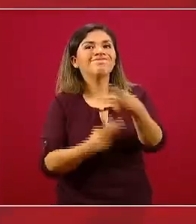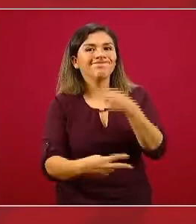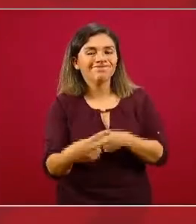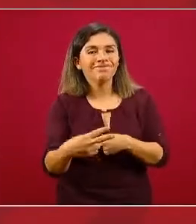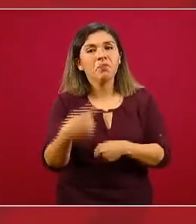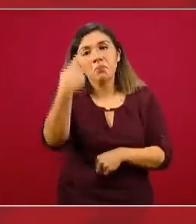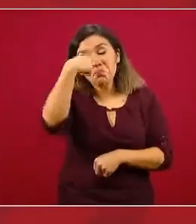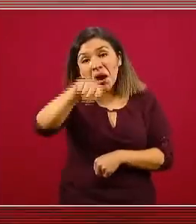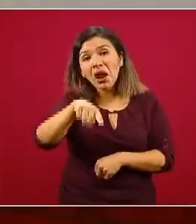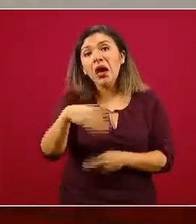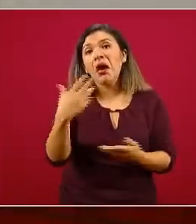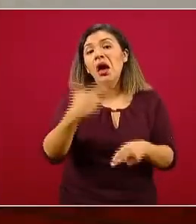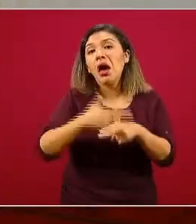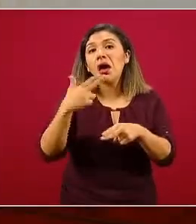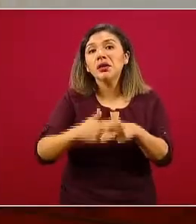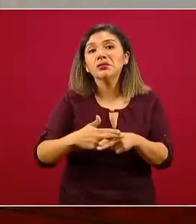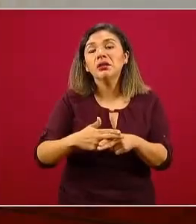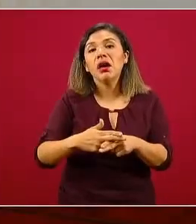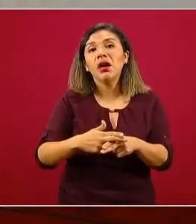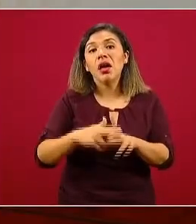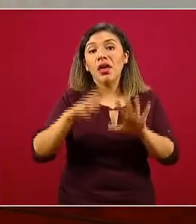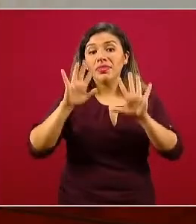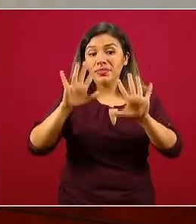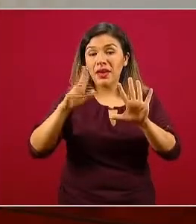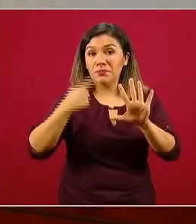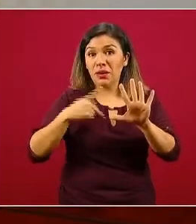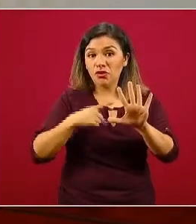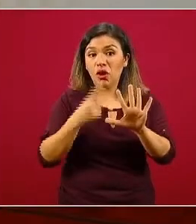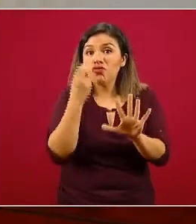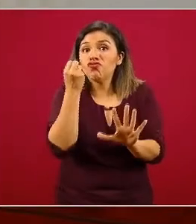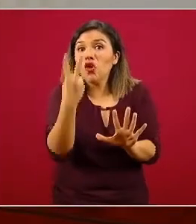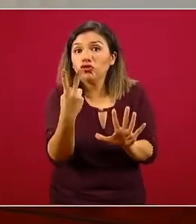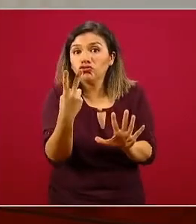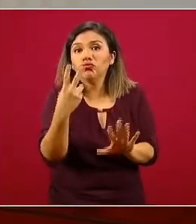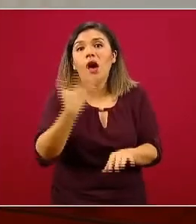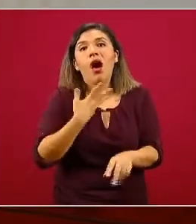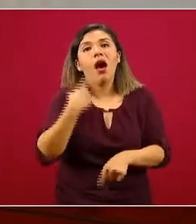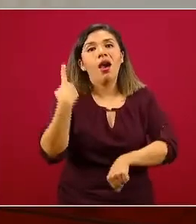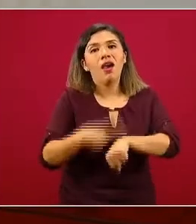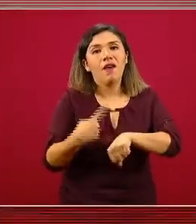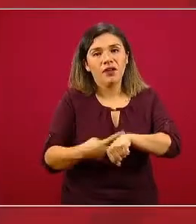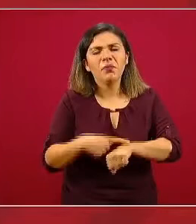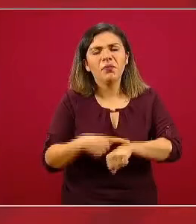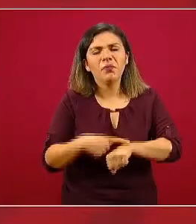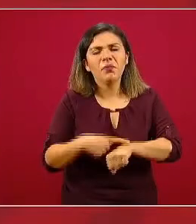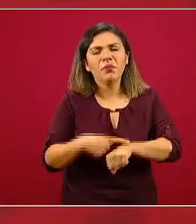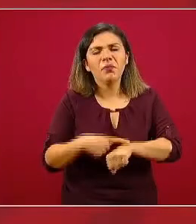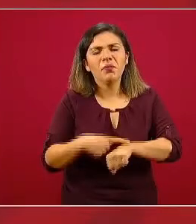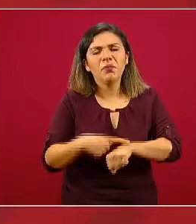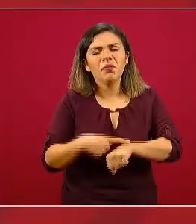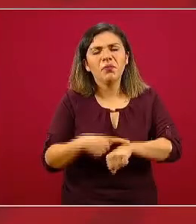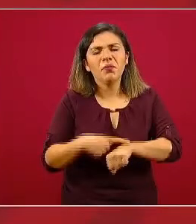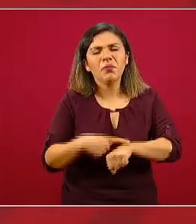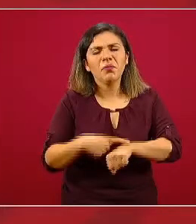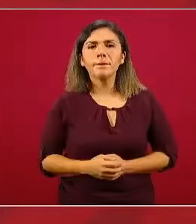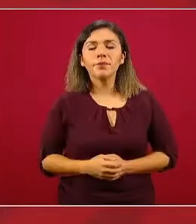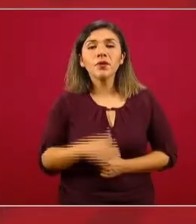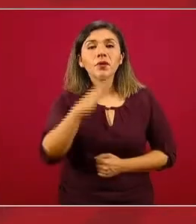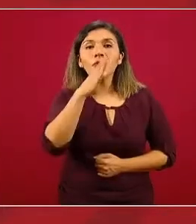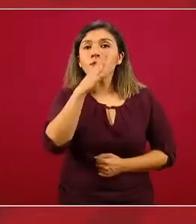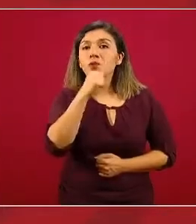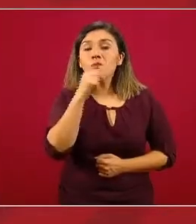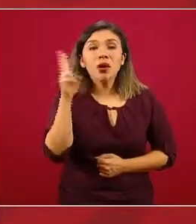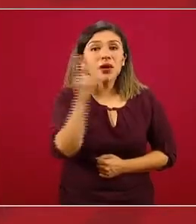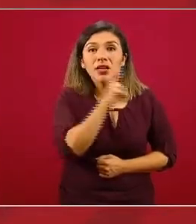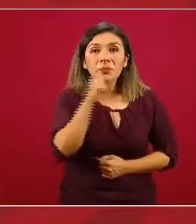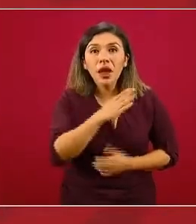en hasta 2 de cada 10 personas enfermas. Y los síntomas son disminución de la capacidad